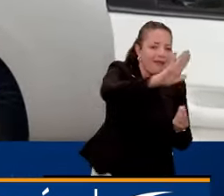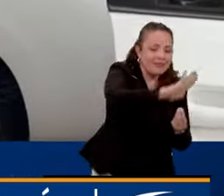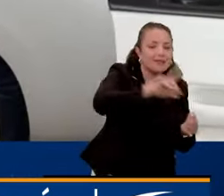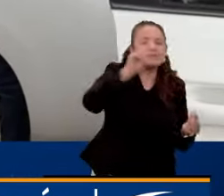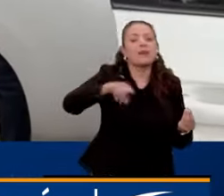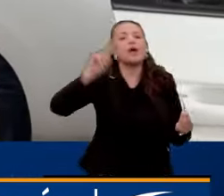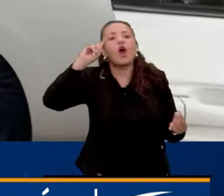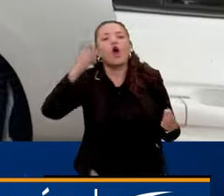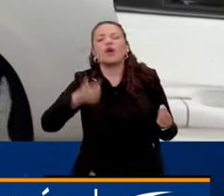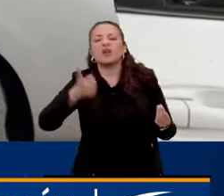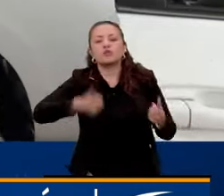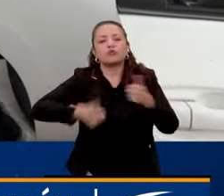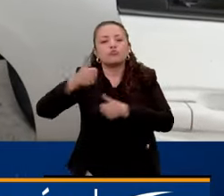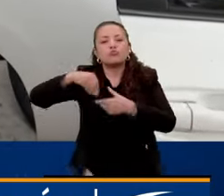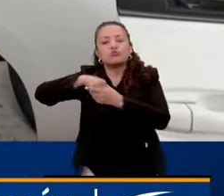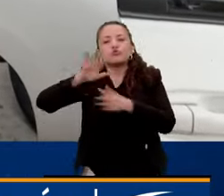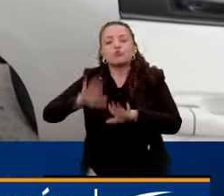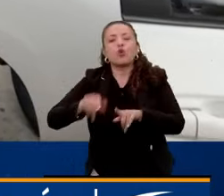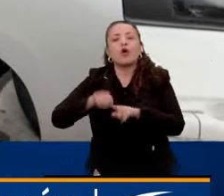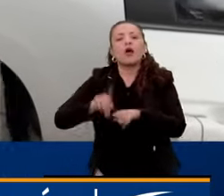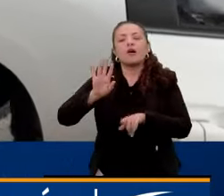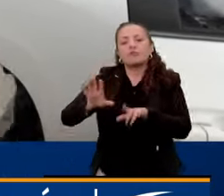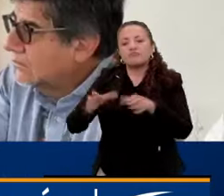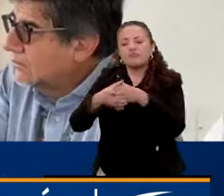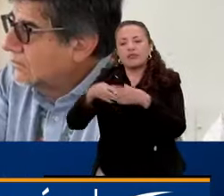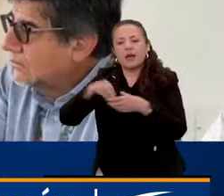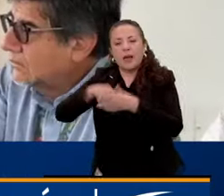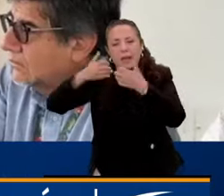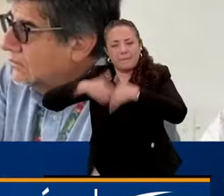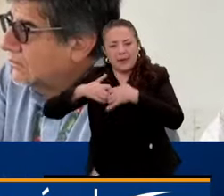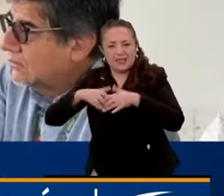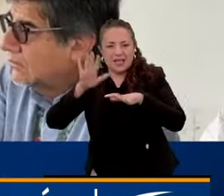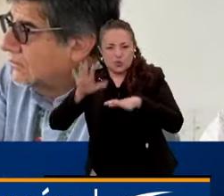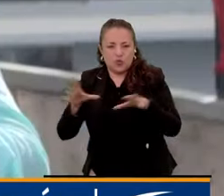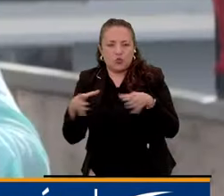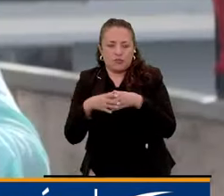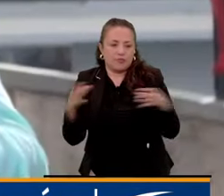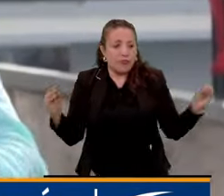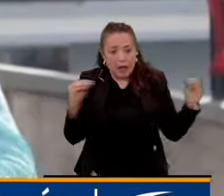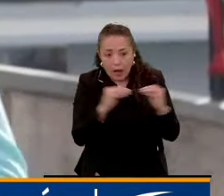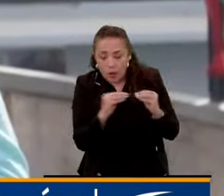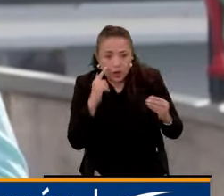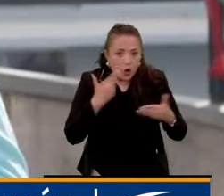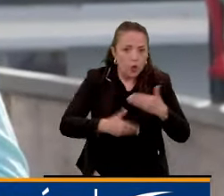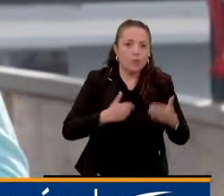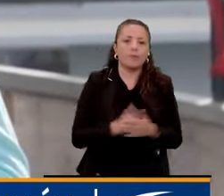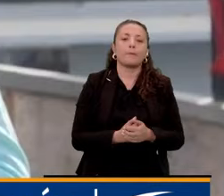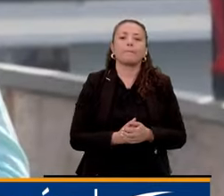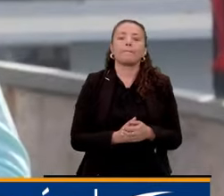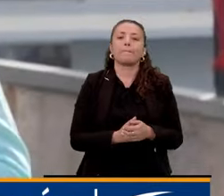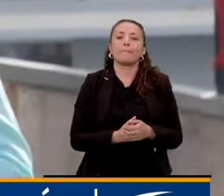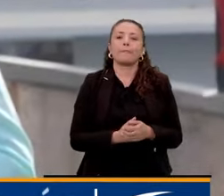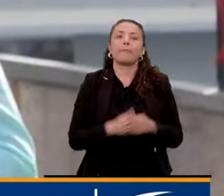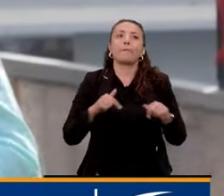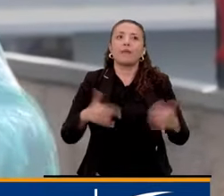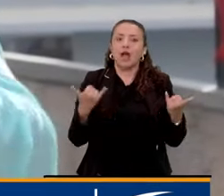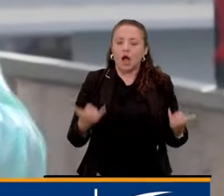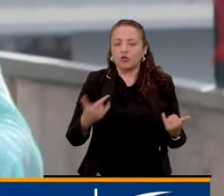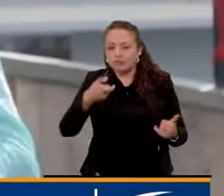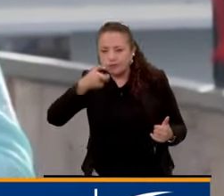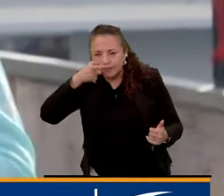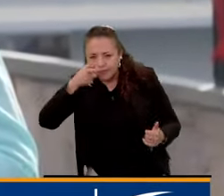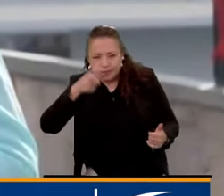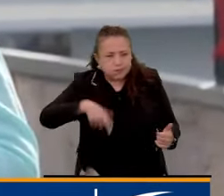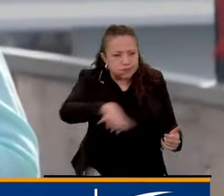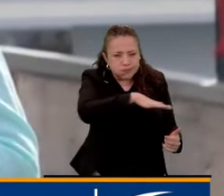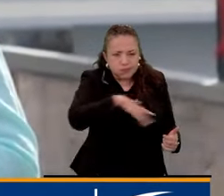acuerdo con directivos de la multinacional Iris Mining se ha hecho un monitoreo de la situación donde